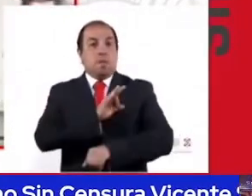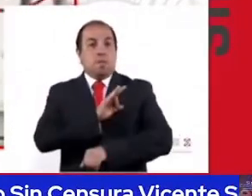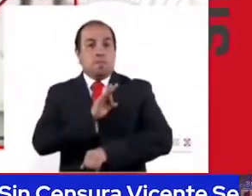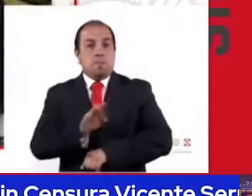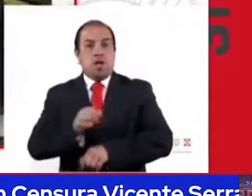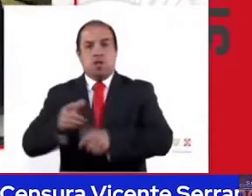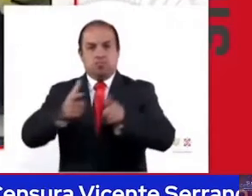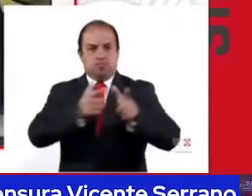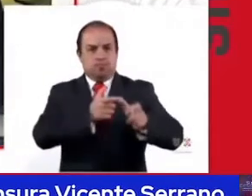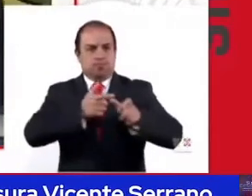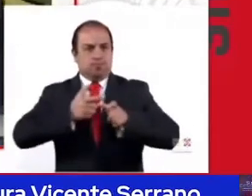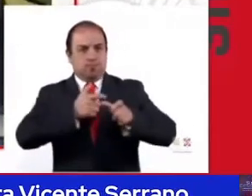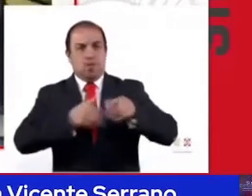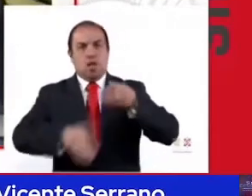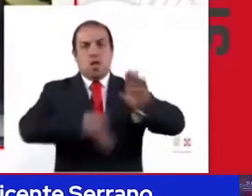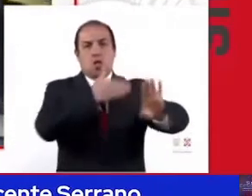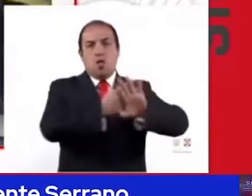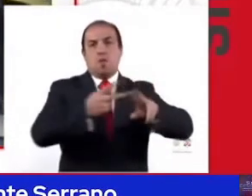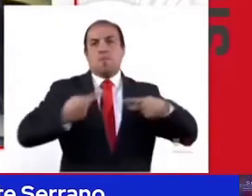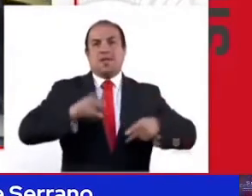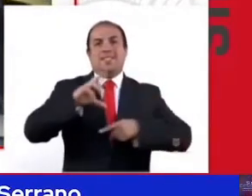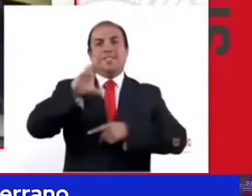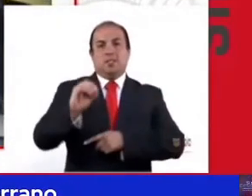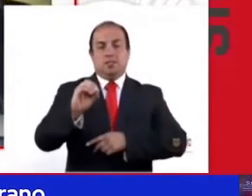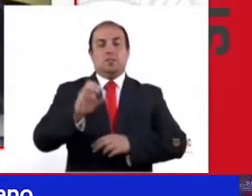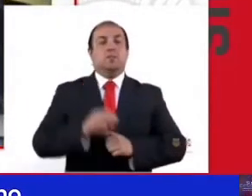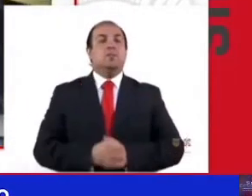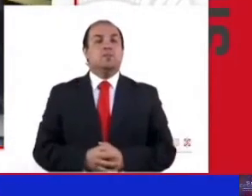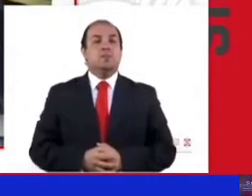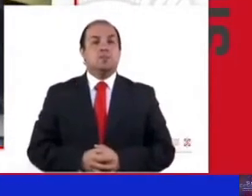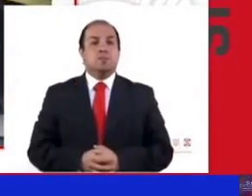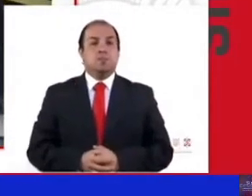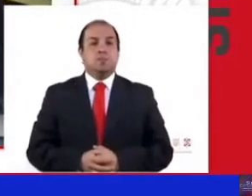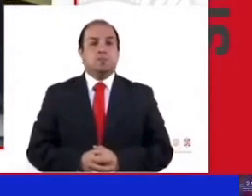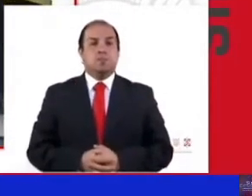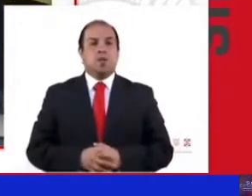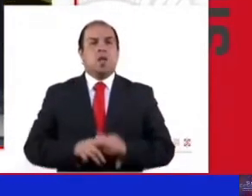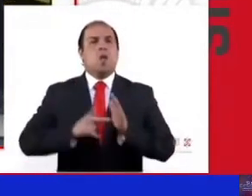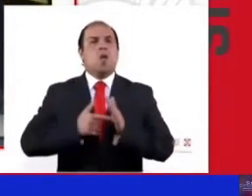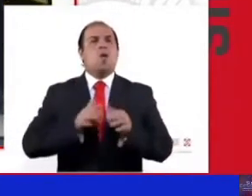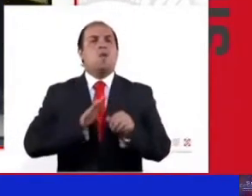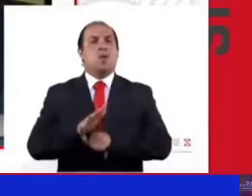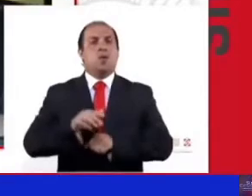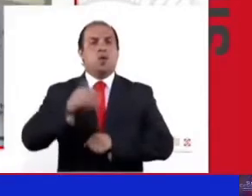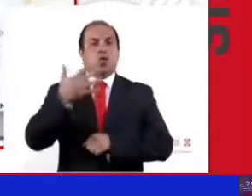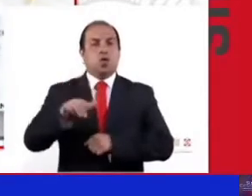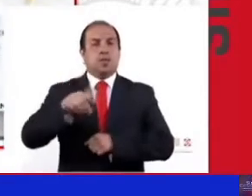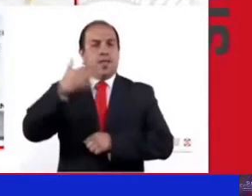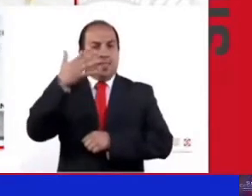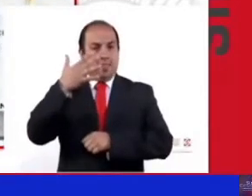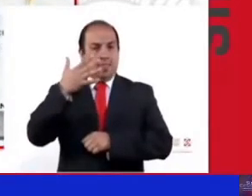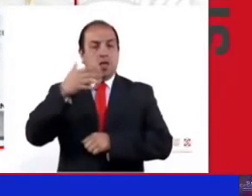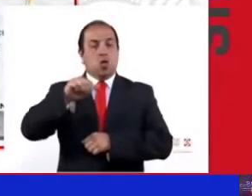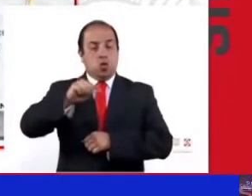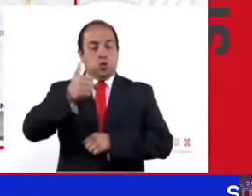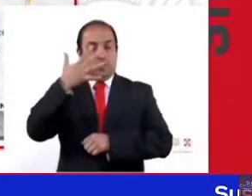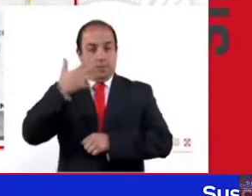los disparos en contra de la víctima, lo que ocurrió a las 11:10 de la noche aproximadamente.